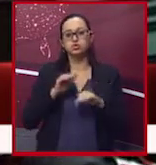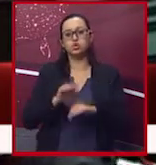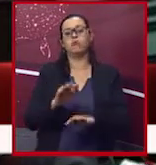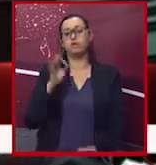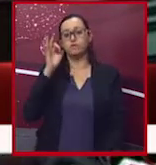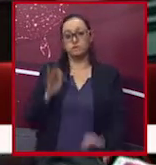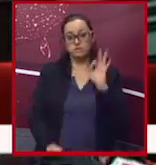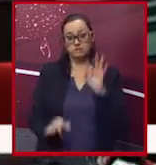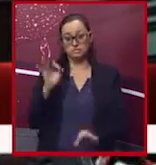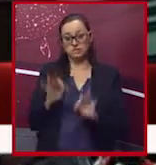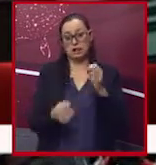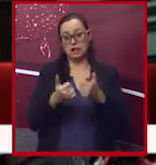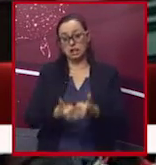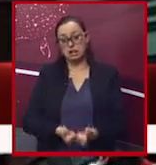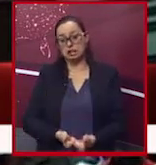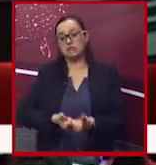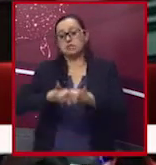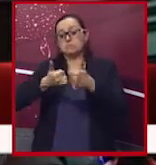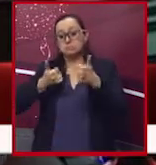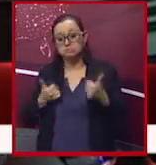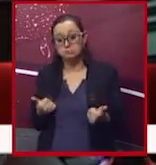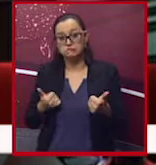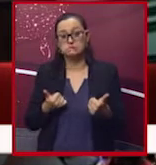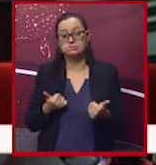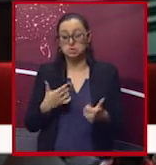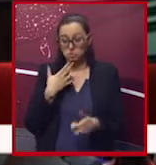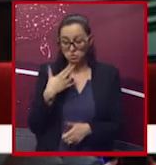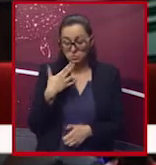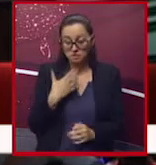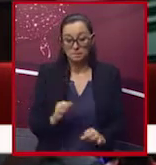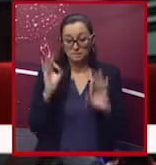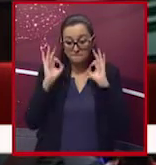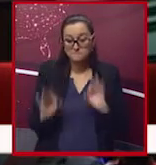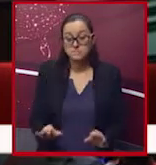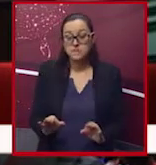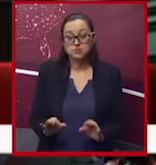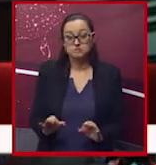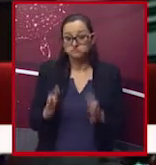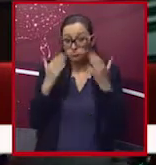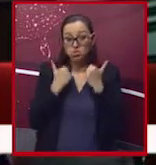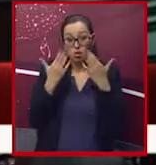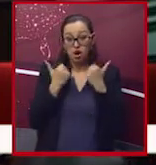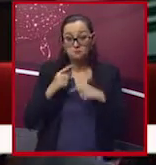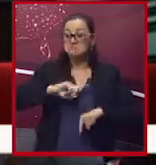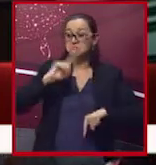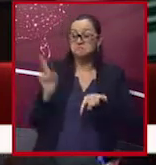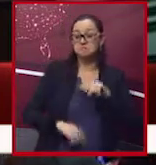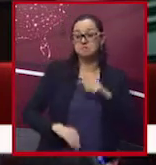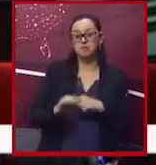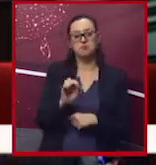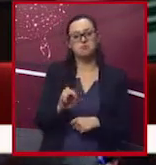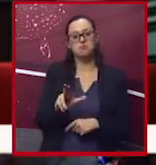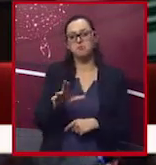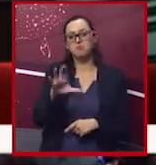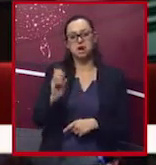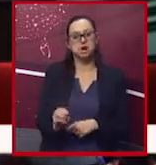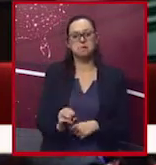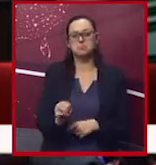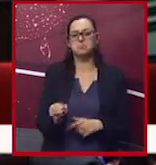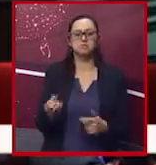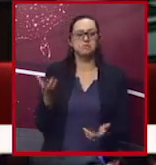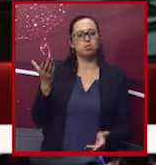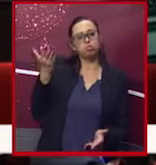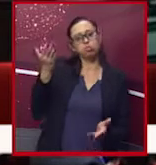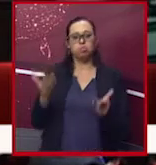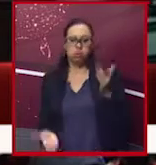fiscalía autónoma, con una fiscalía que sirva, esta supresión del fuero de los legisladores va a